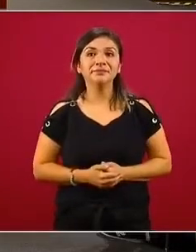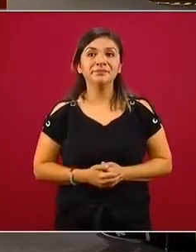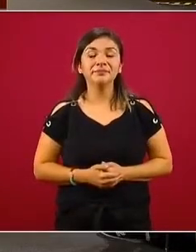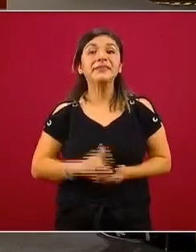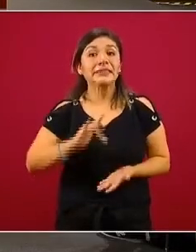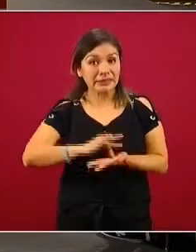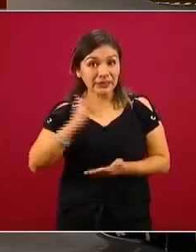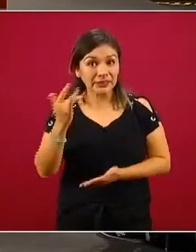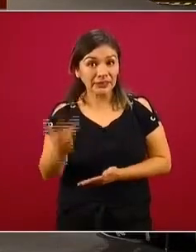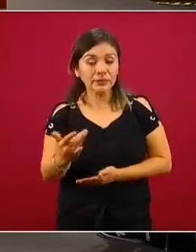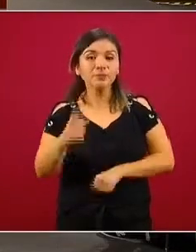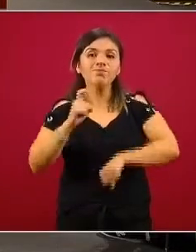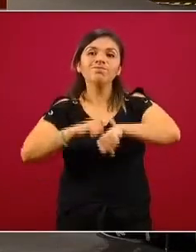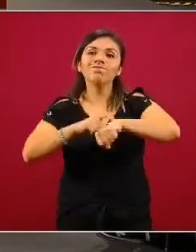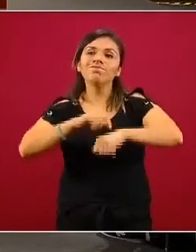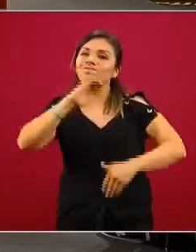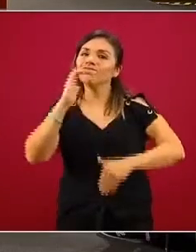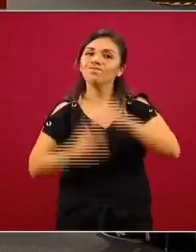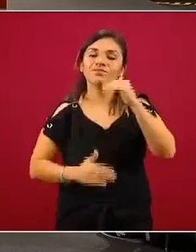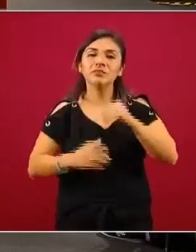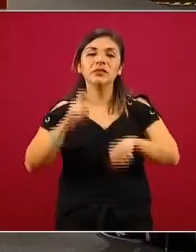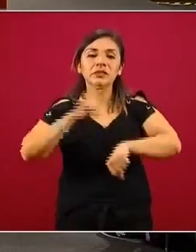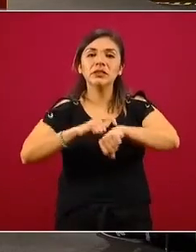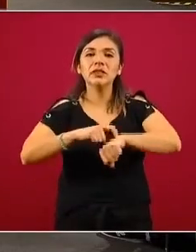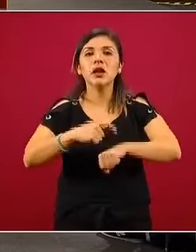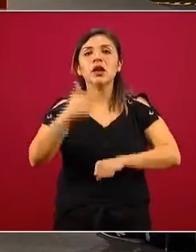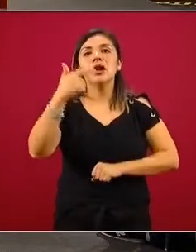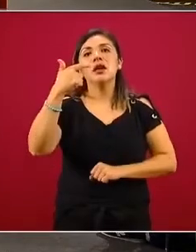gracias, maestra. Se nos acabó el tiempo, son